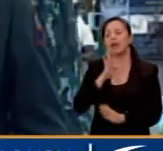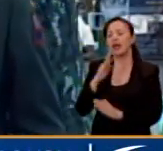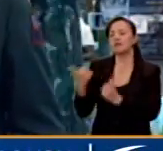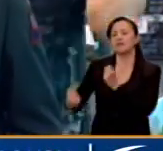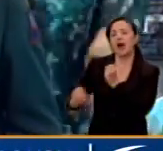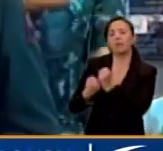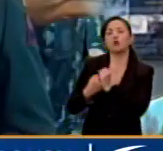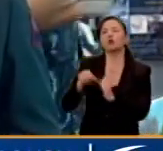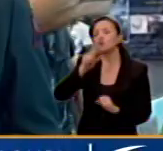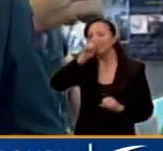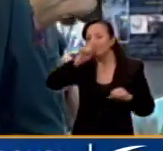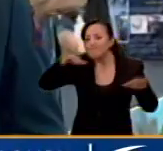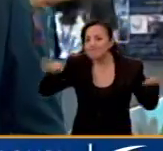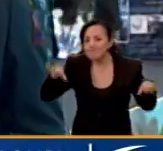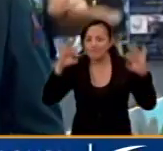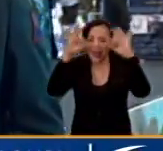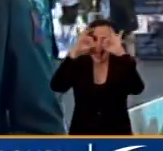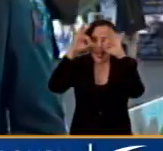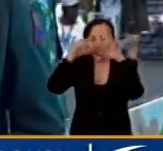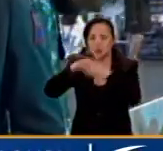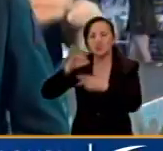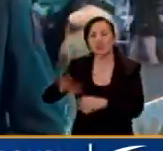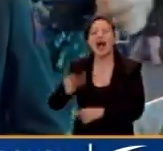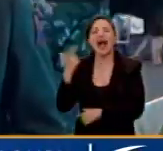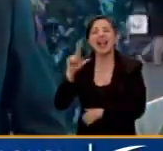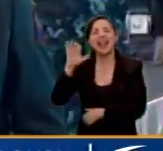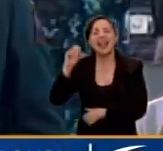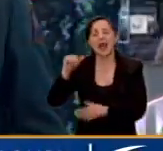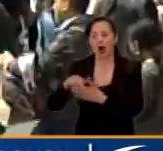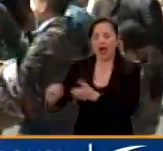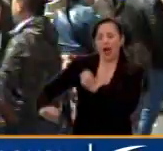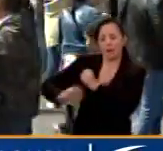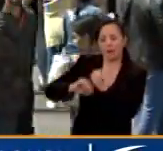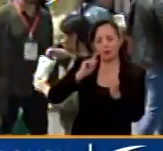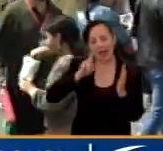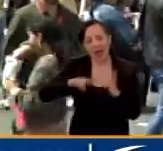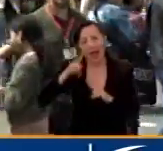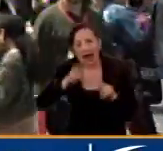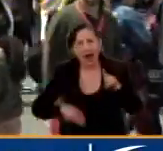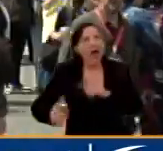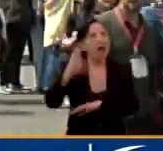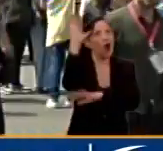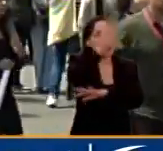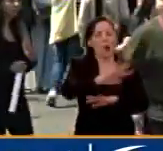estar acompañando a todos los niños en la historia de nuestra Colombia.